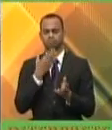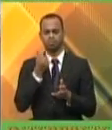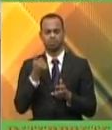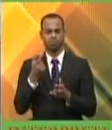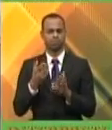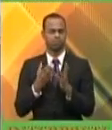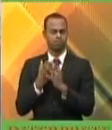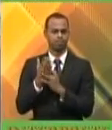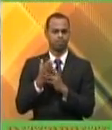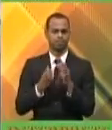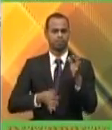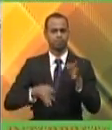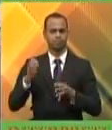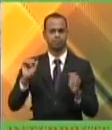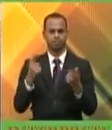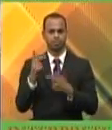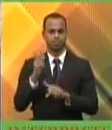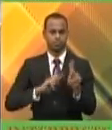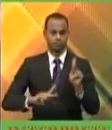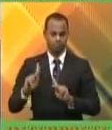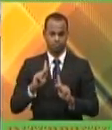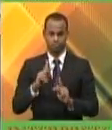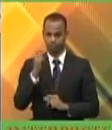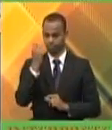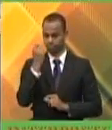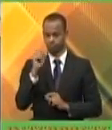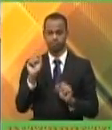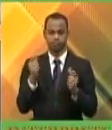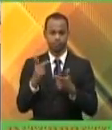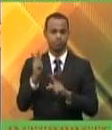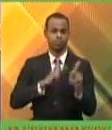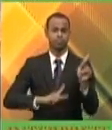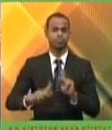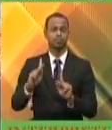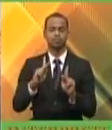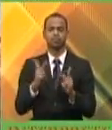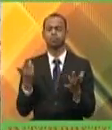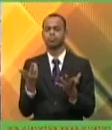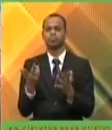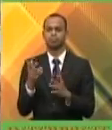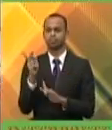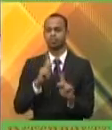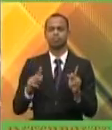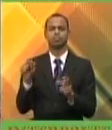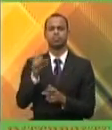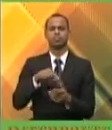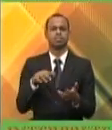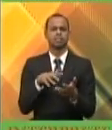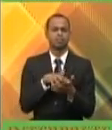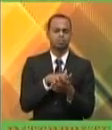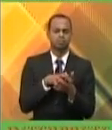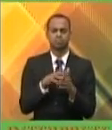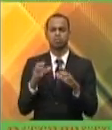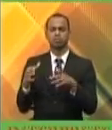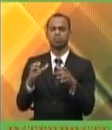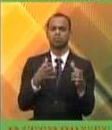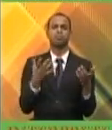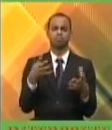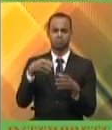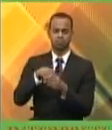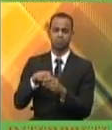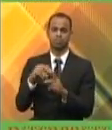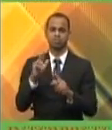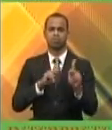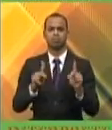a la justicia de todas las personas y en todas las personas están las personas vulnerabilizados entre ellas las personas